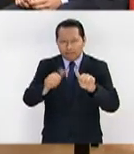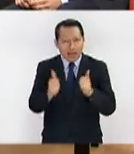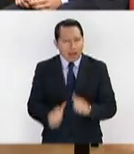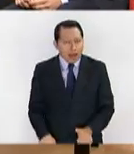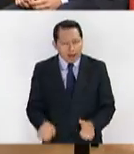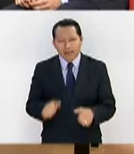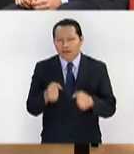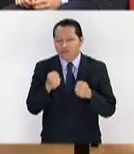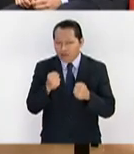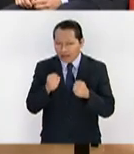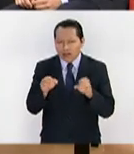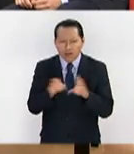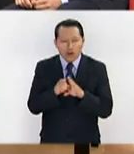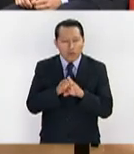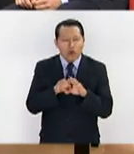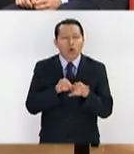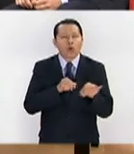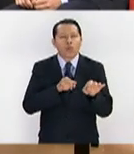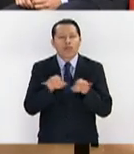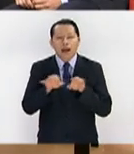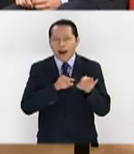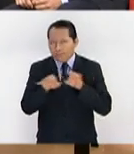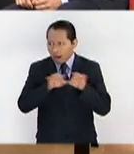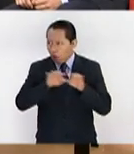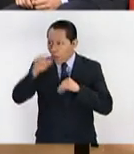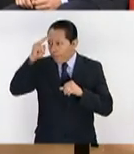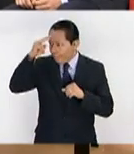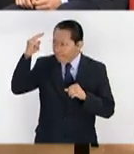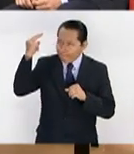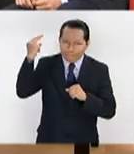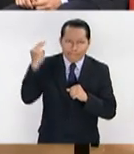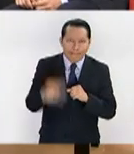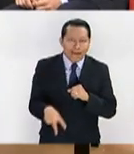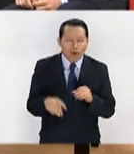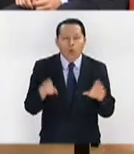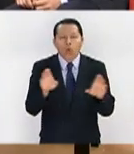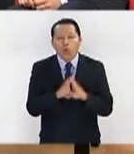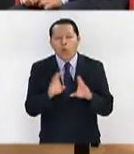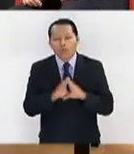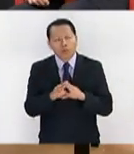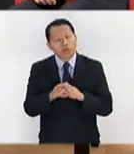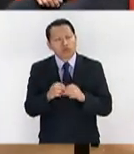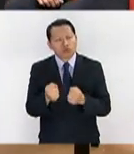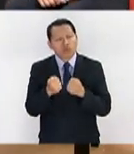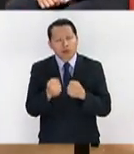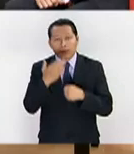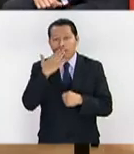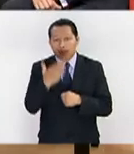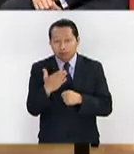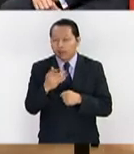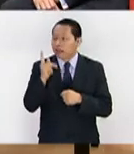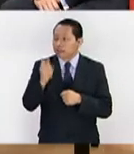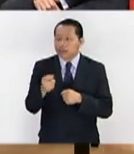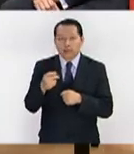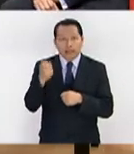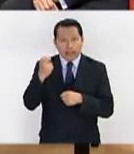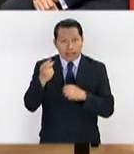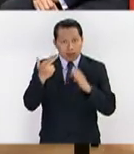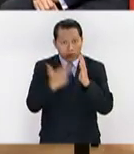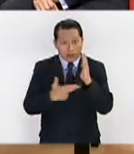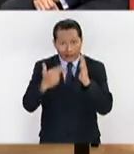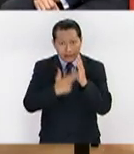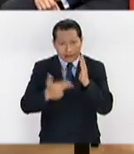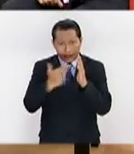artesanías. El trabajo de los mexicanos es realmente sorprendente. En estos talleres